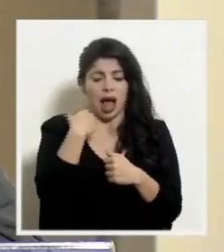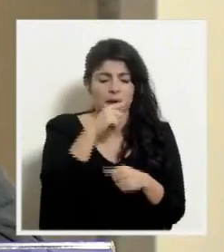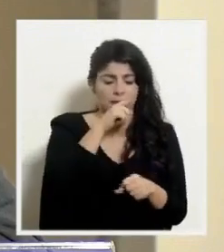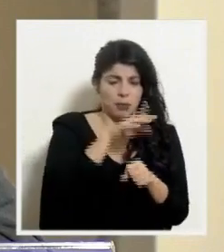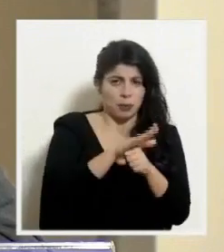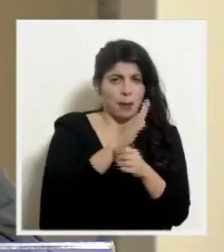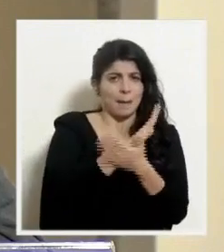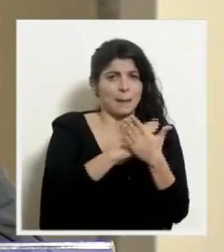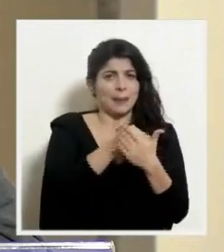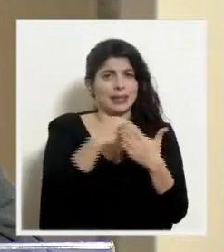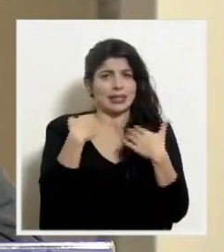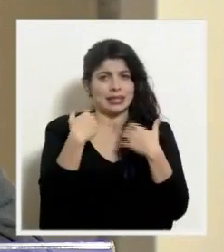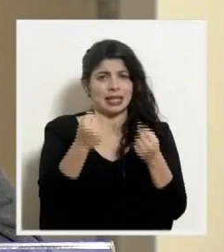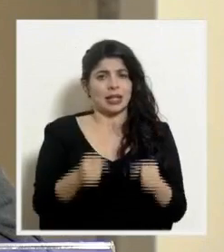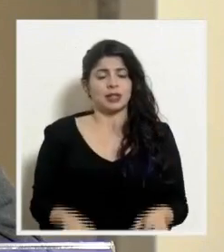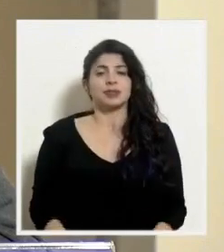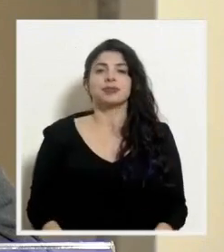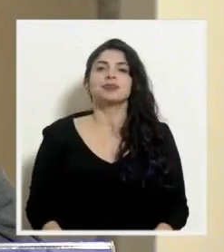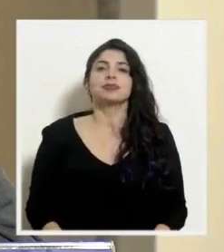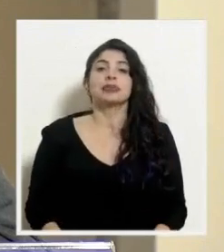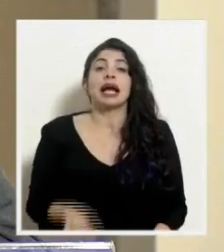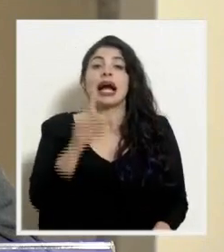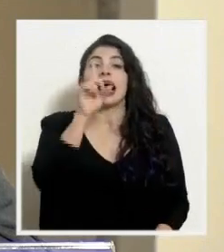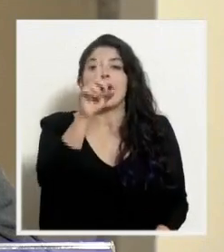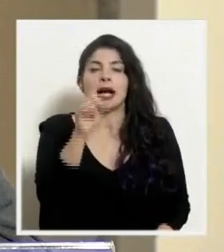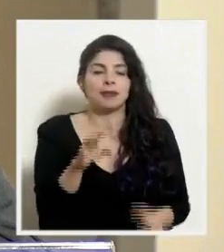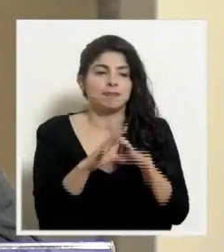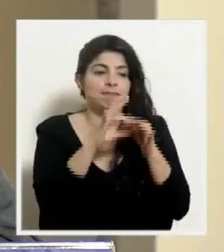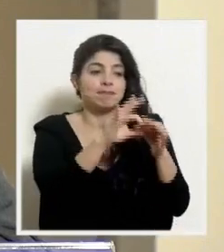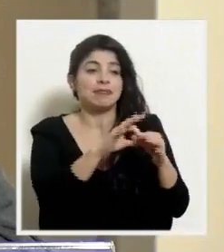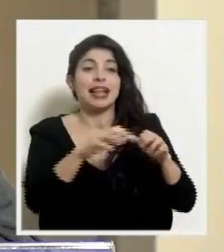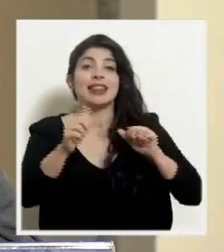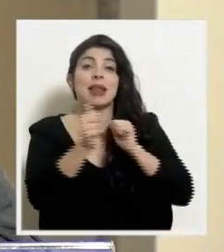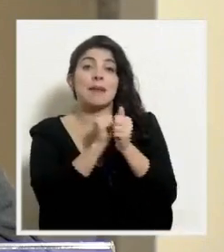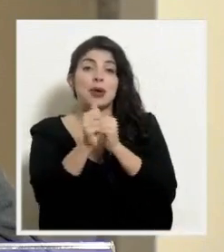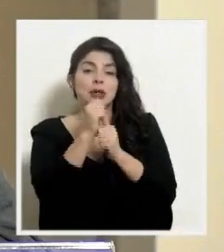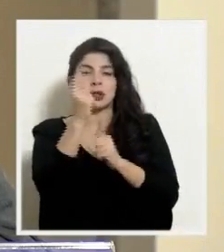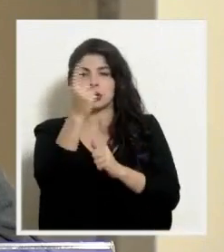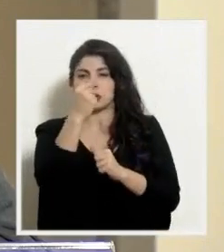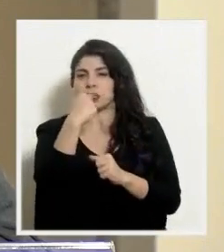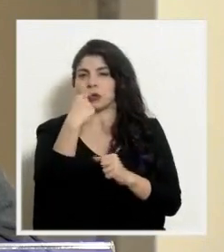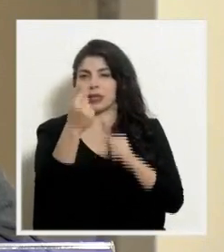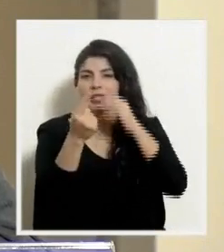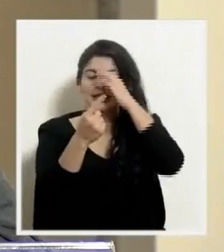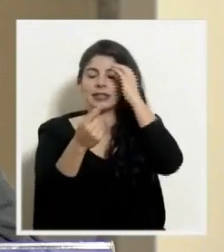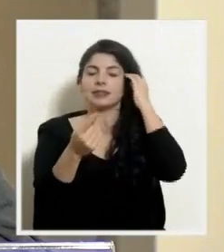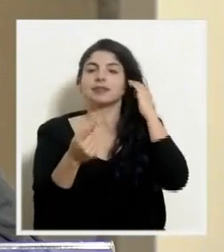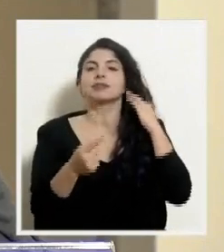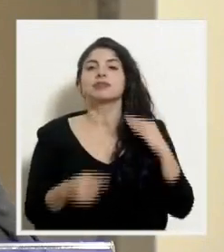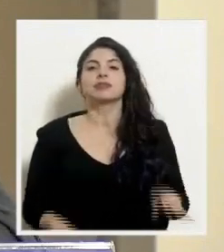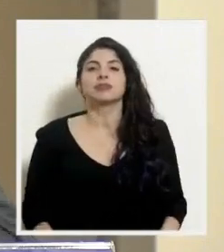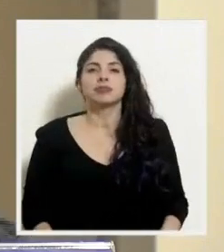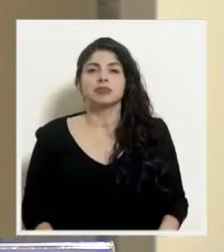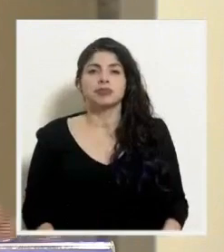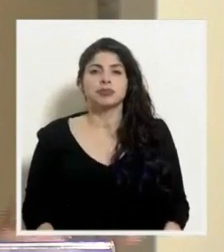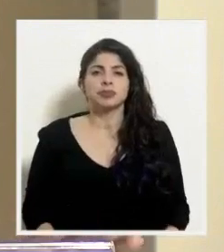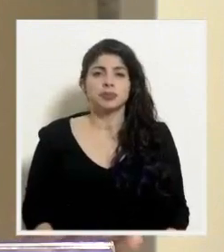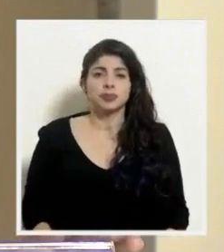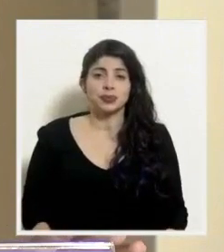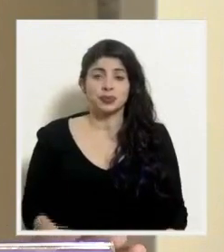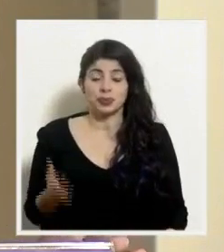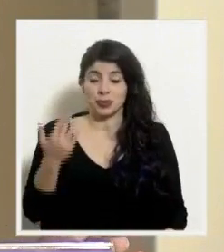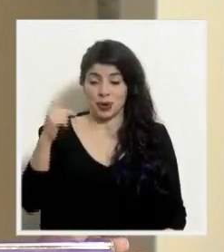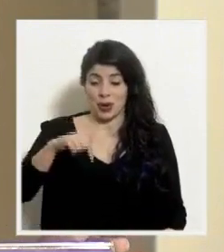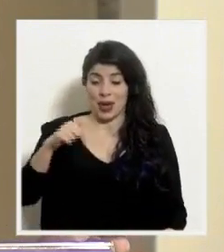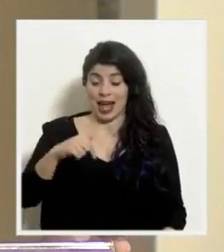de Salud. Gracias. ¿Okay? En relación con las actividades deportivas, nada más mencionar que lo que